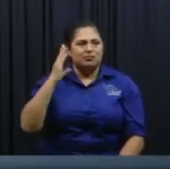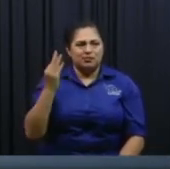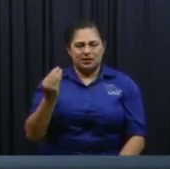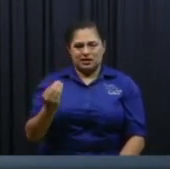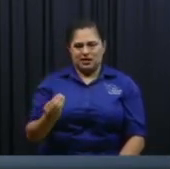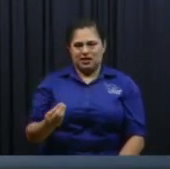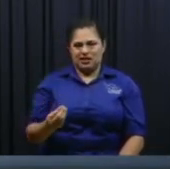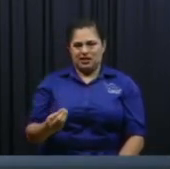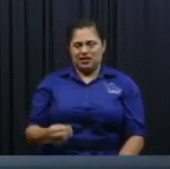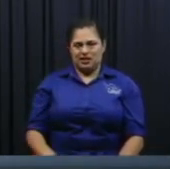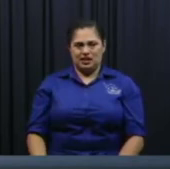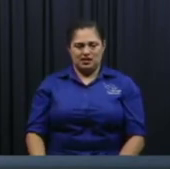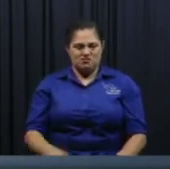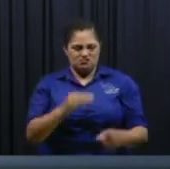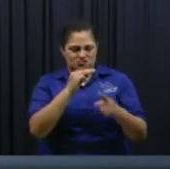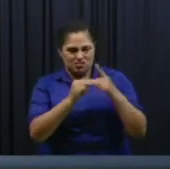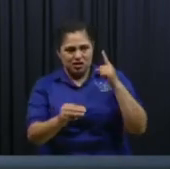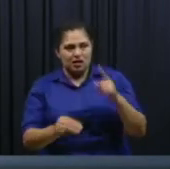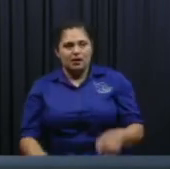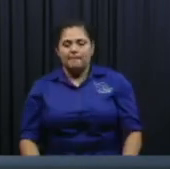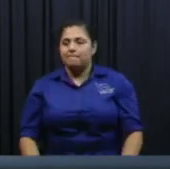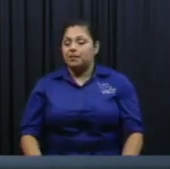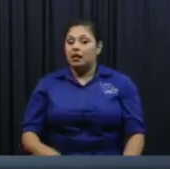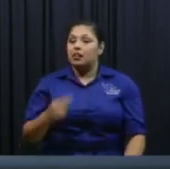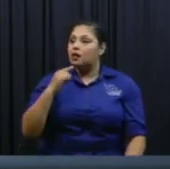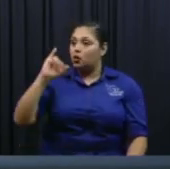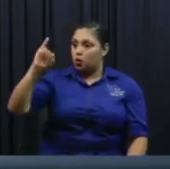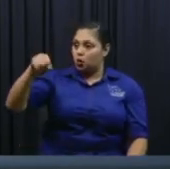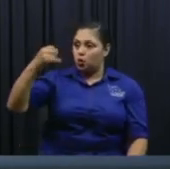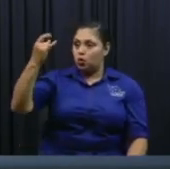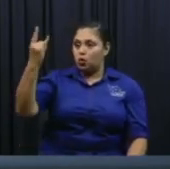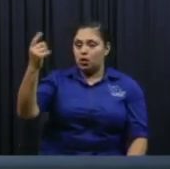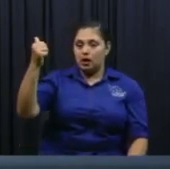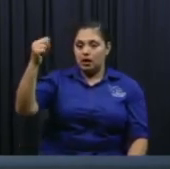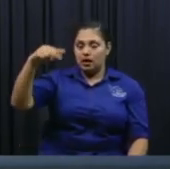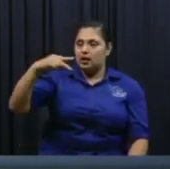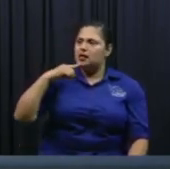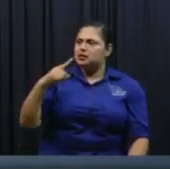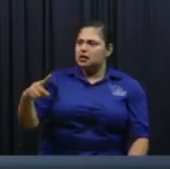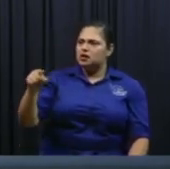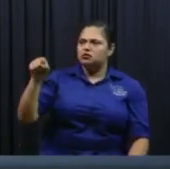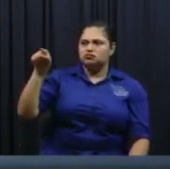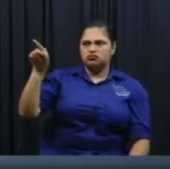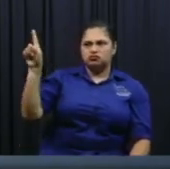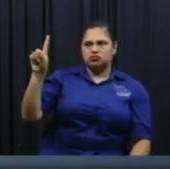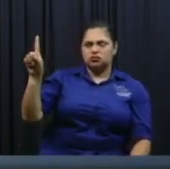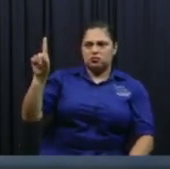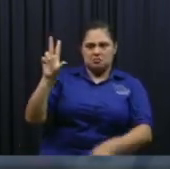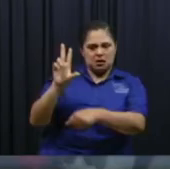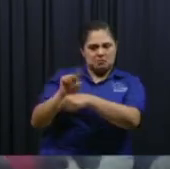mandas a matar no te lícito andar con la mujer de tu hermano